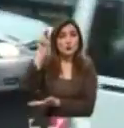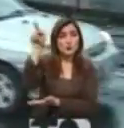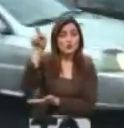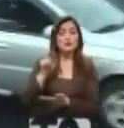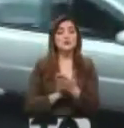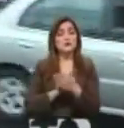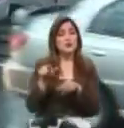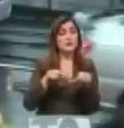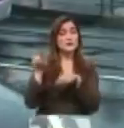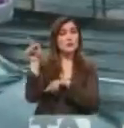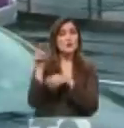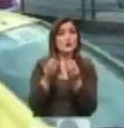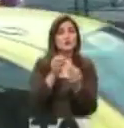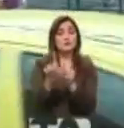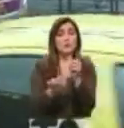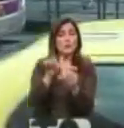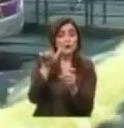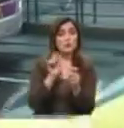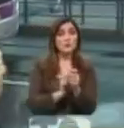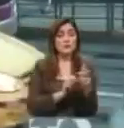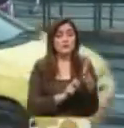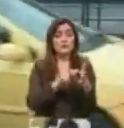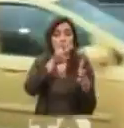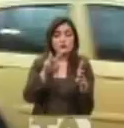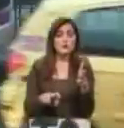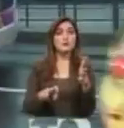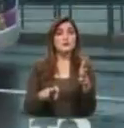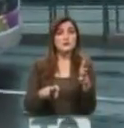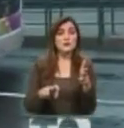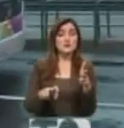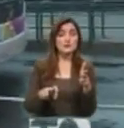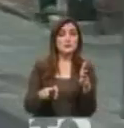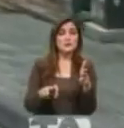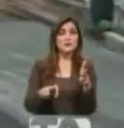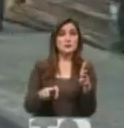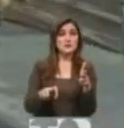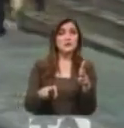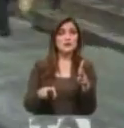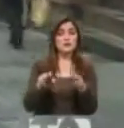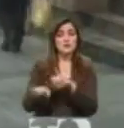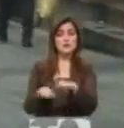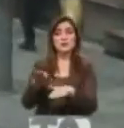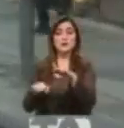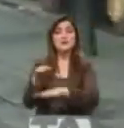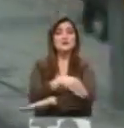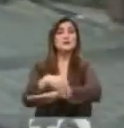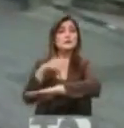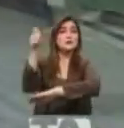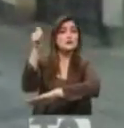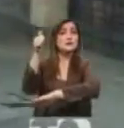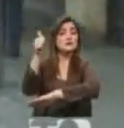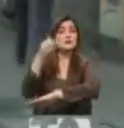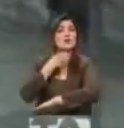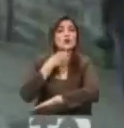cientos de ciudadanos que bajaban de las unidades vi articuladas del corredor central corrían hacia la avenida 10 de agosto por la